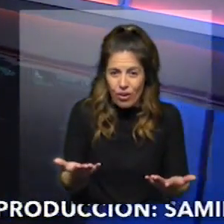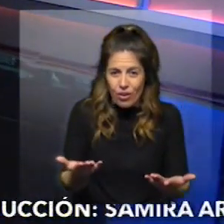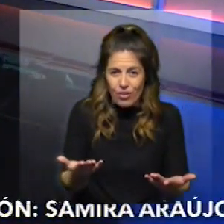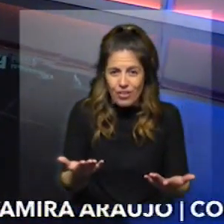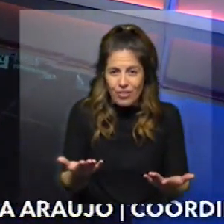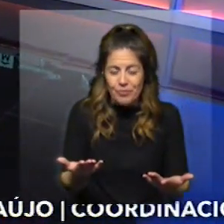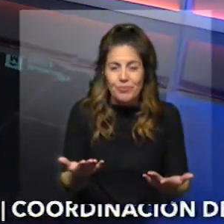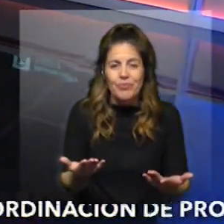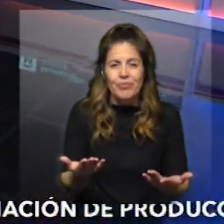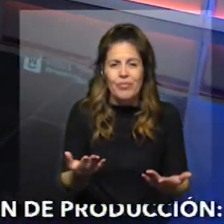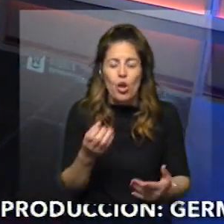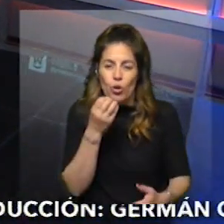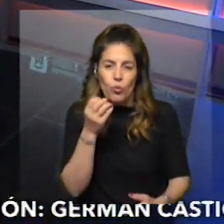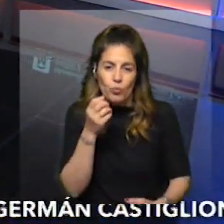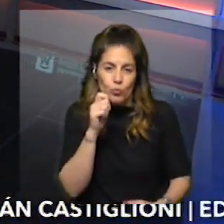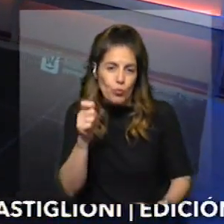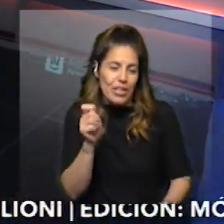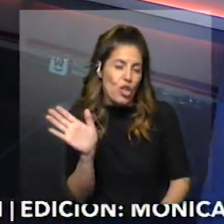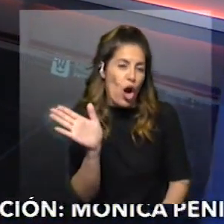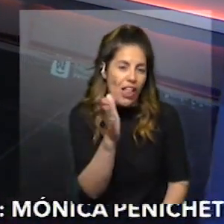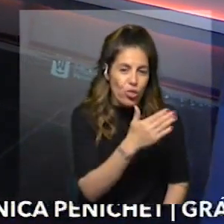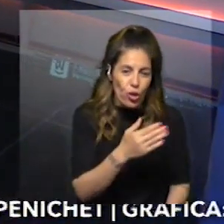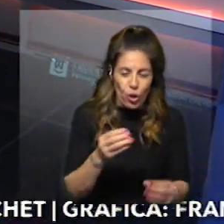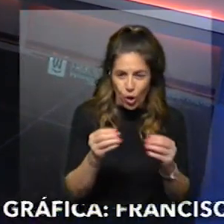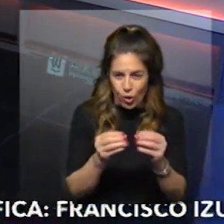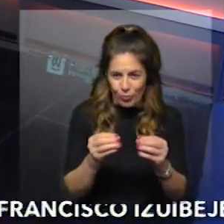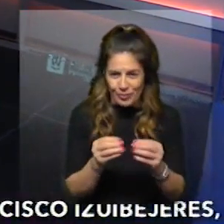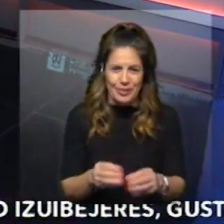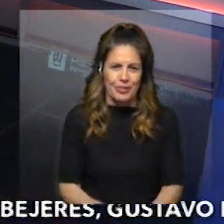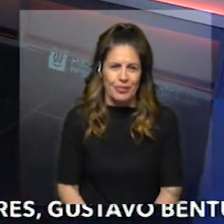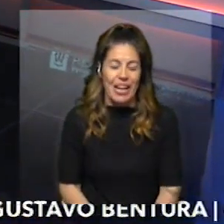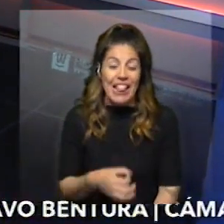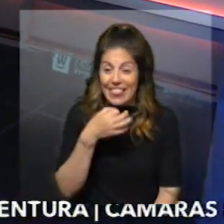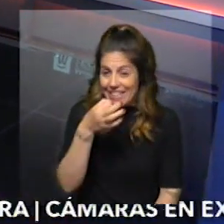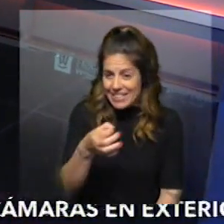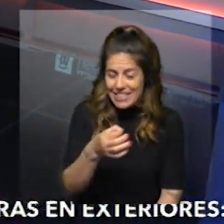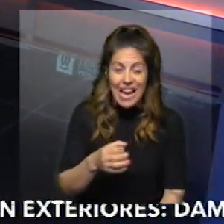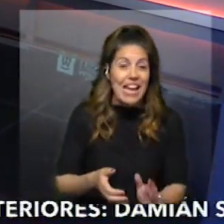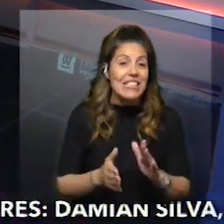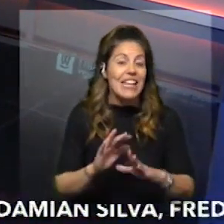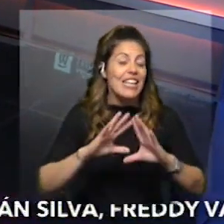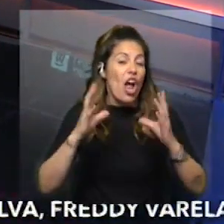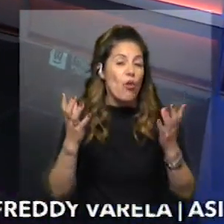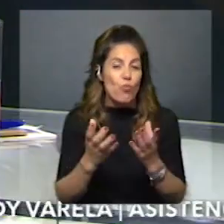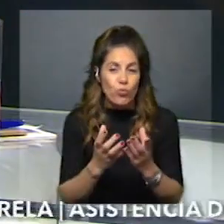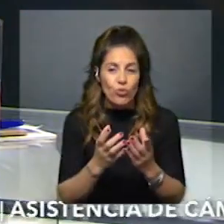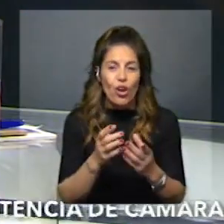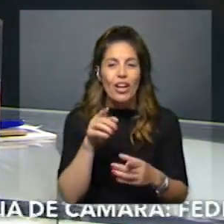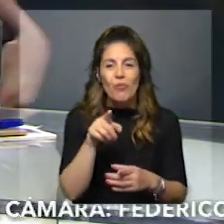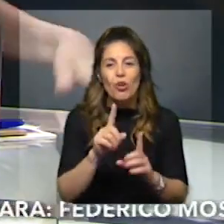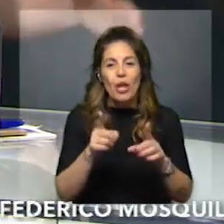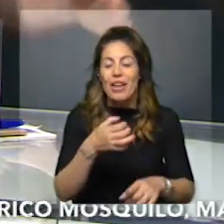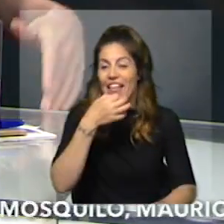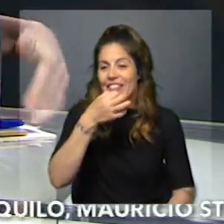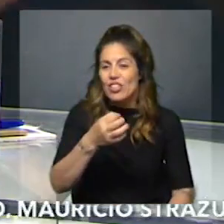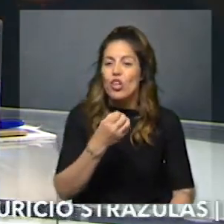qué sé. Y les mando un beso a todos los colegas también. Recién Pablo decía, ¿no? Y salir al mundo, que vos también has... Has dicho